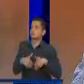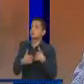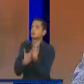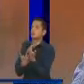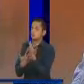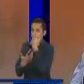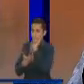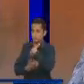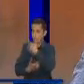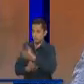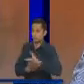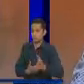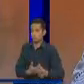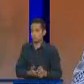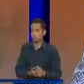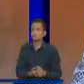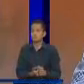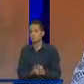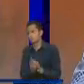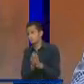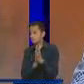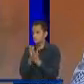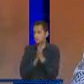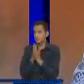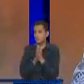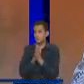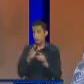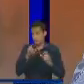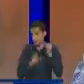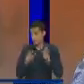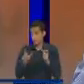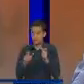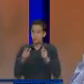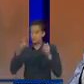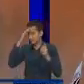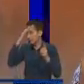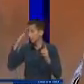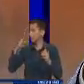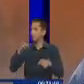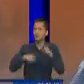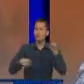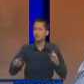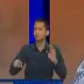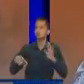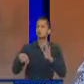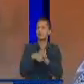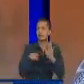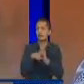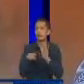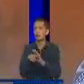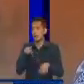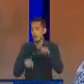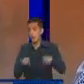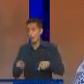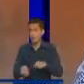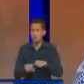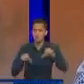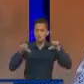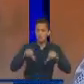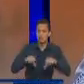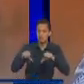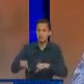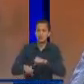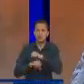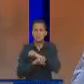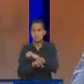la transgénesis, más se ha impresionado las sociedades por lo negativo y la propaganda mala que se ha hecho de los transgénicos. Por